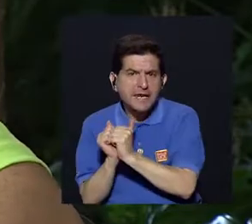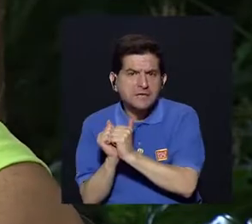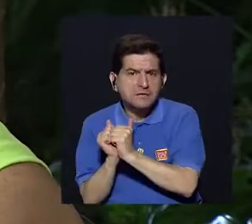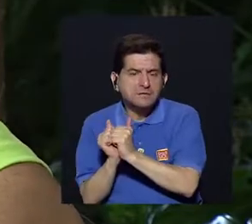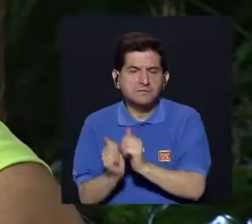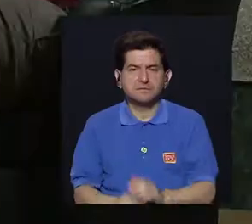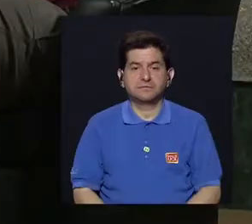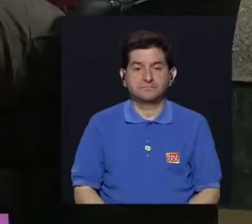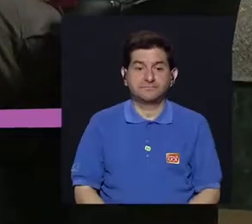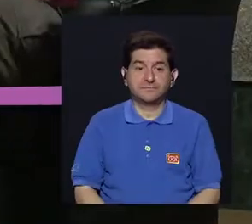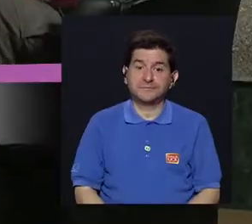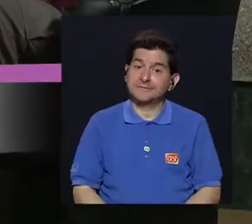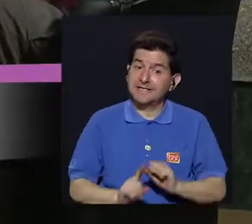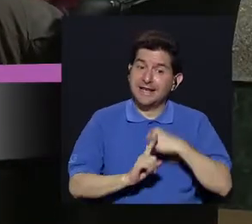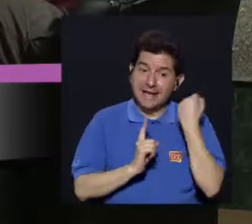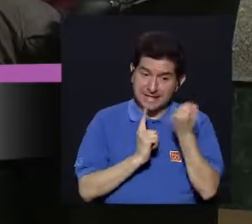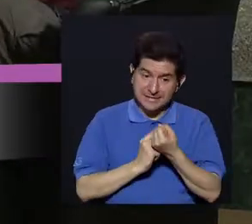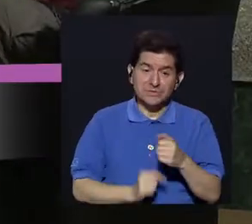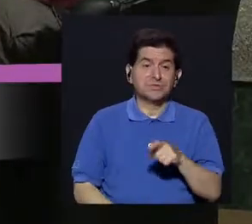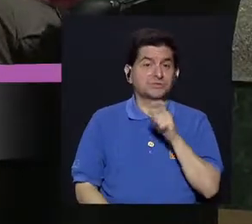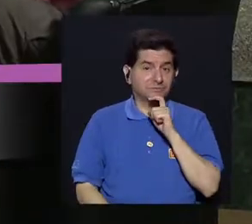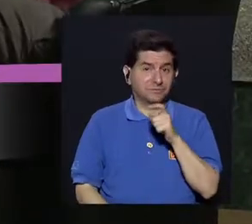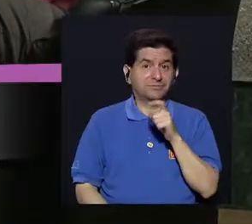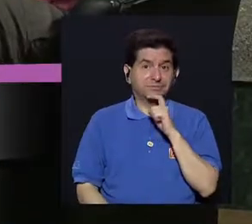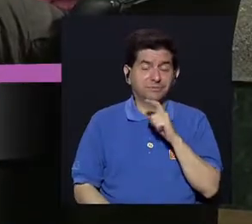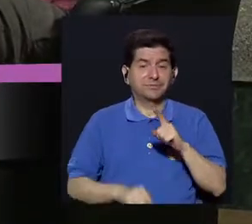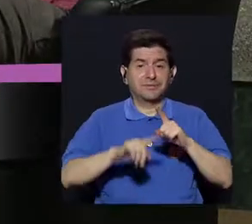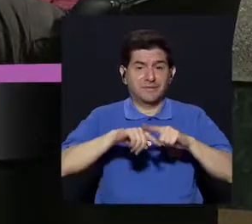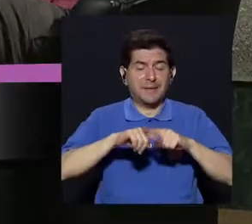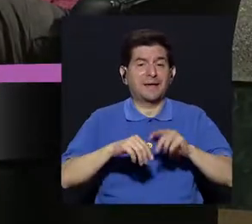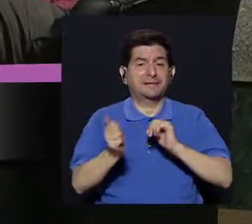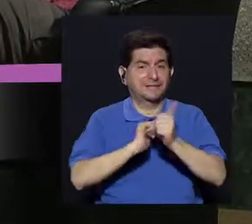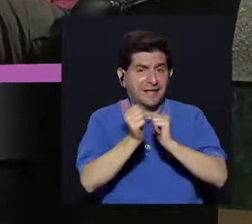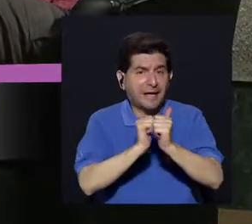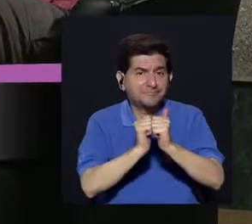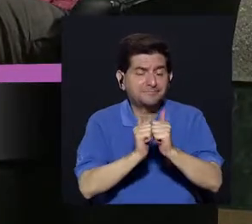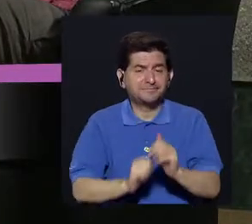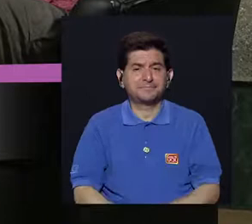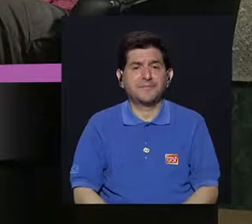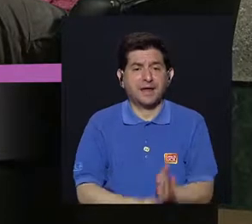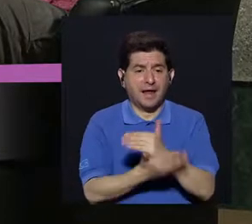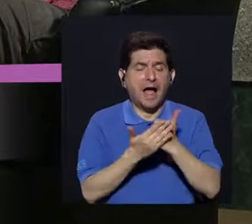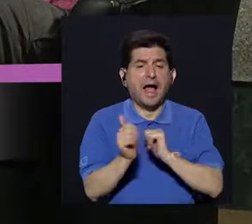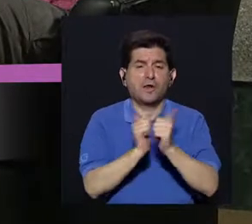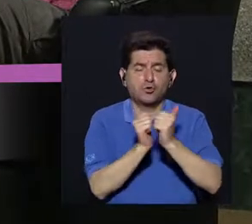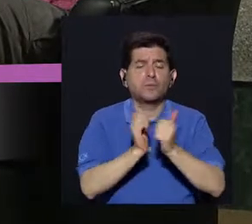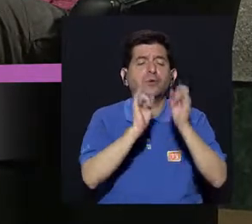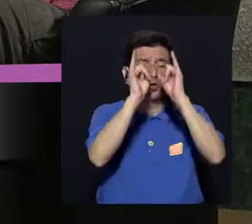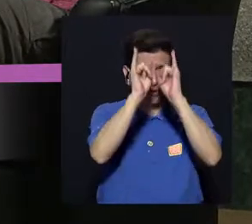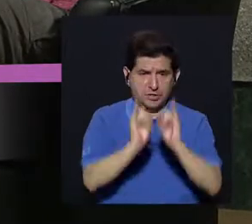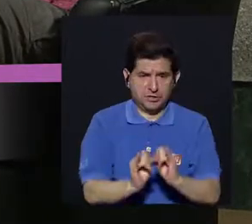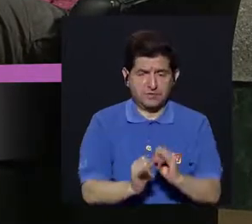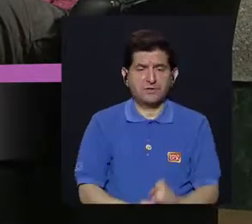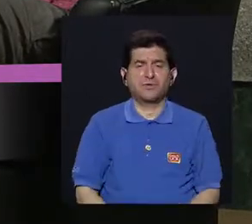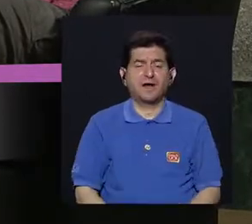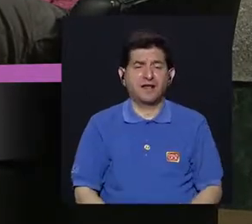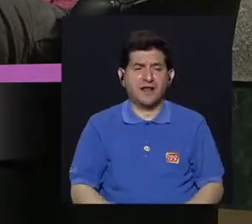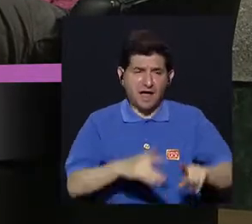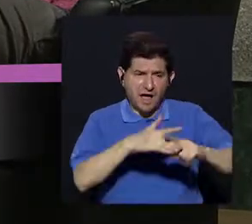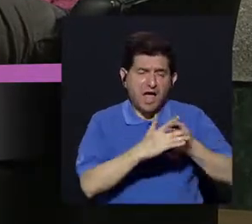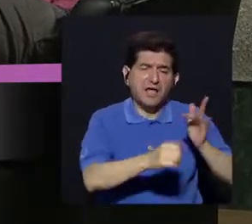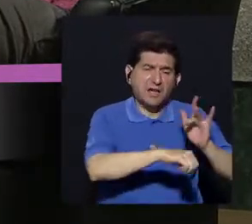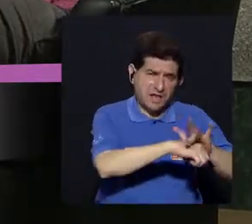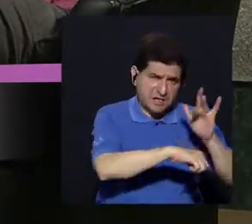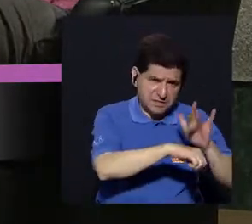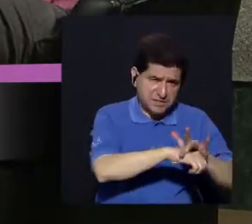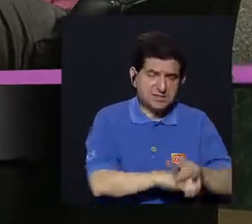fase competitiva? Bueno, ahora el dilema no es ese, es dependiente del deporte. Porque, digamos, algunos deportes individuales